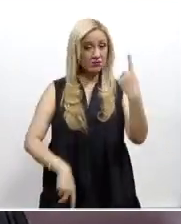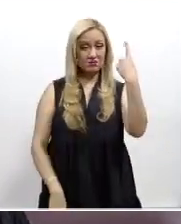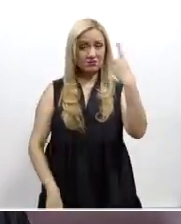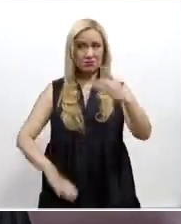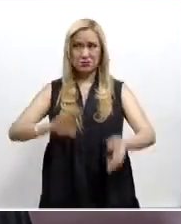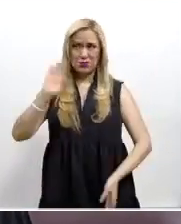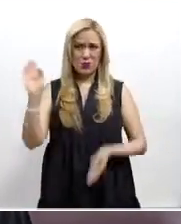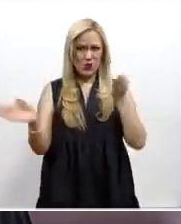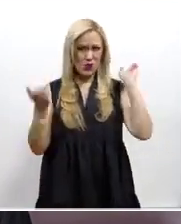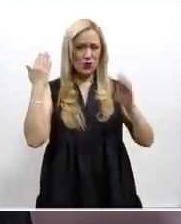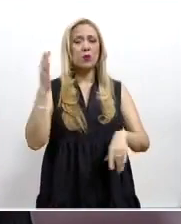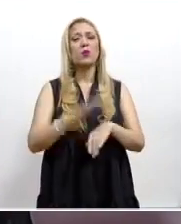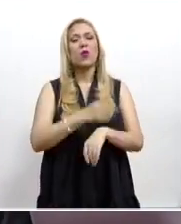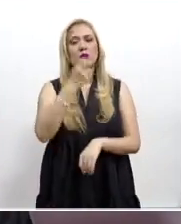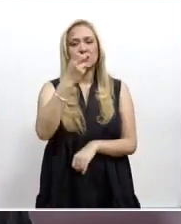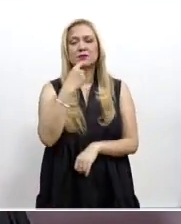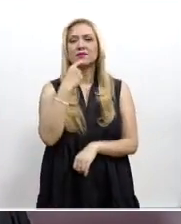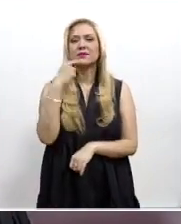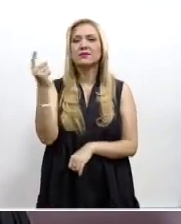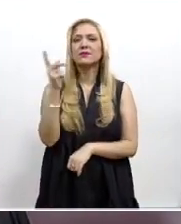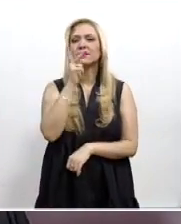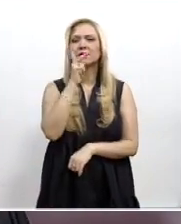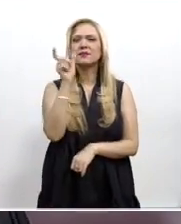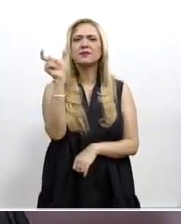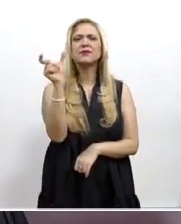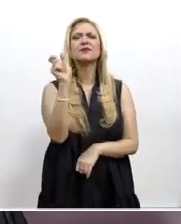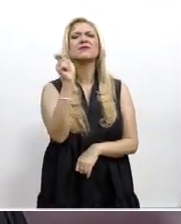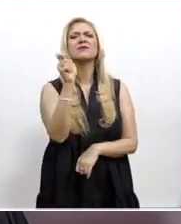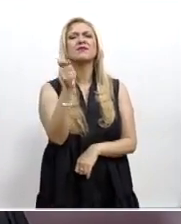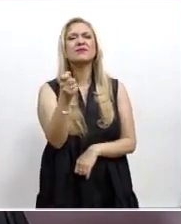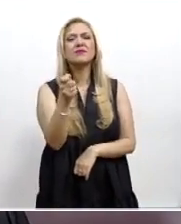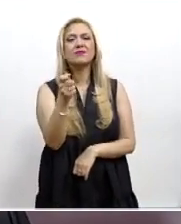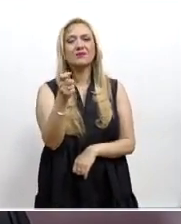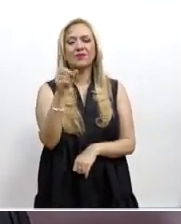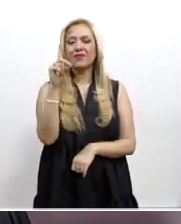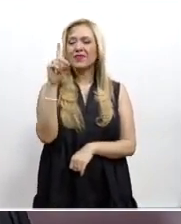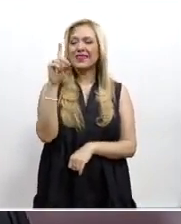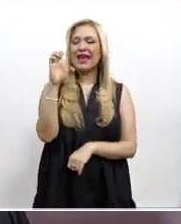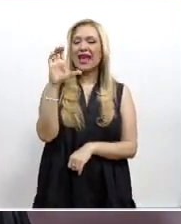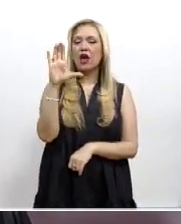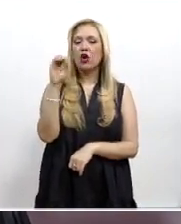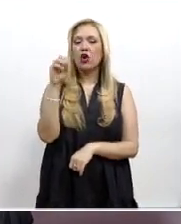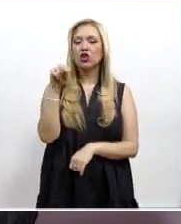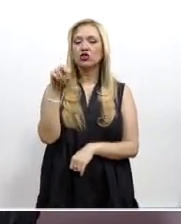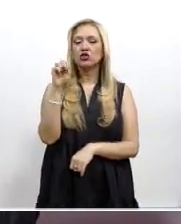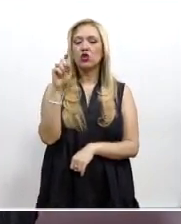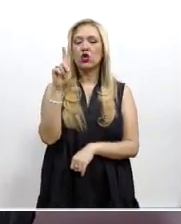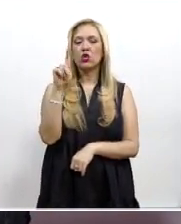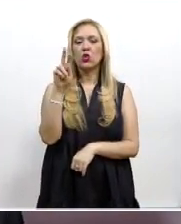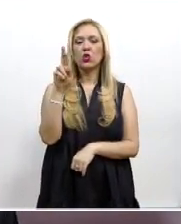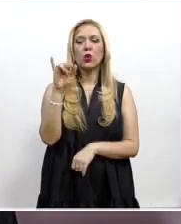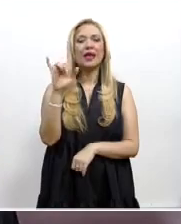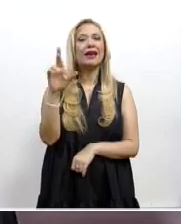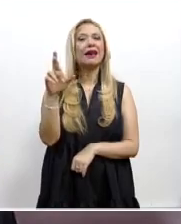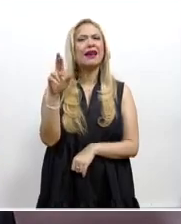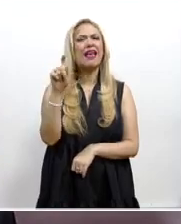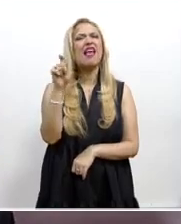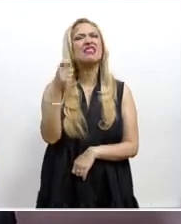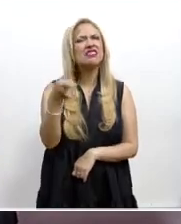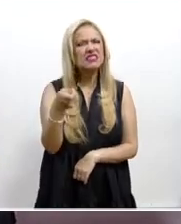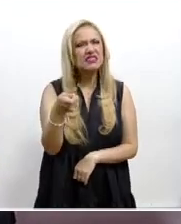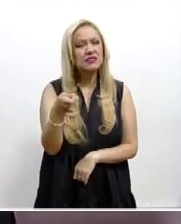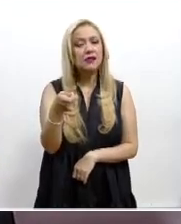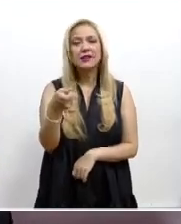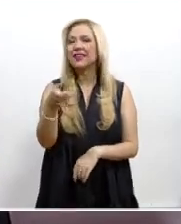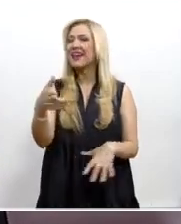por eso hace rato me gustaba mucho la palabra que usaba el doctor en el sentido de deconstruir. Y esta palabra de deconstruir debe